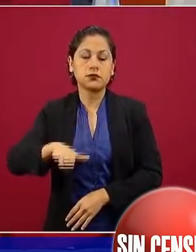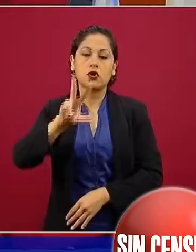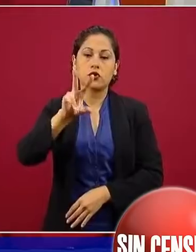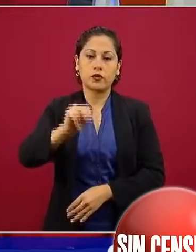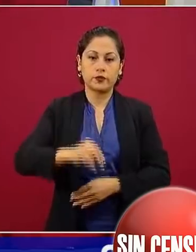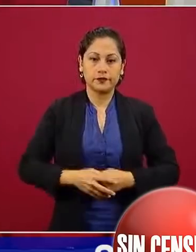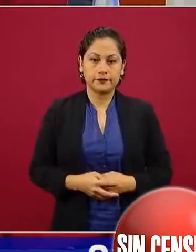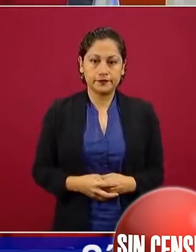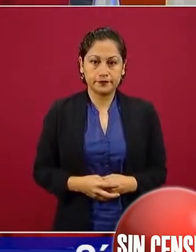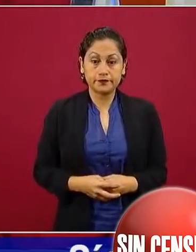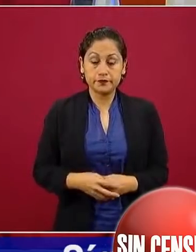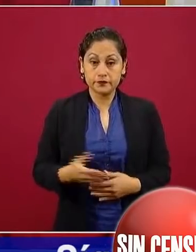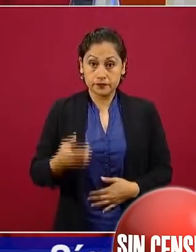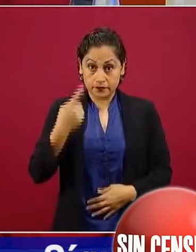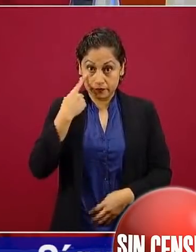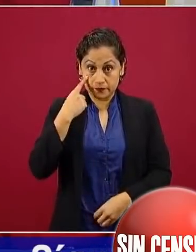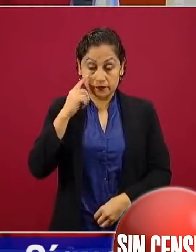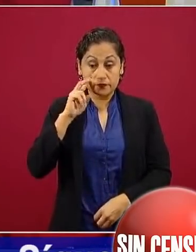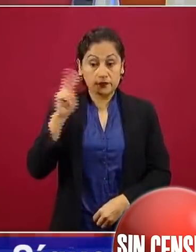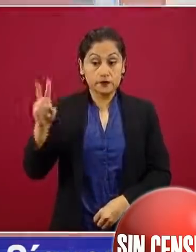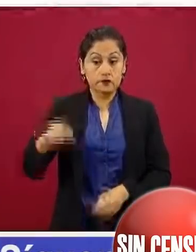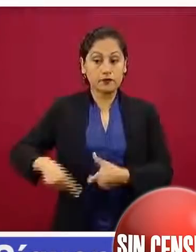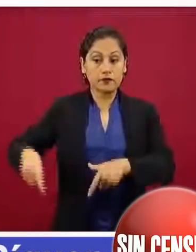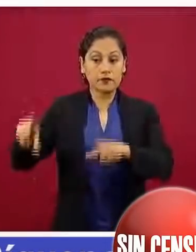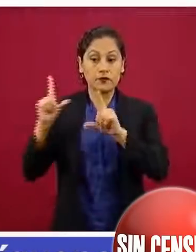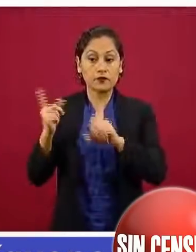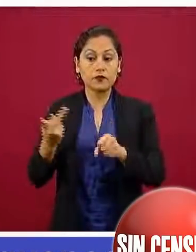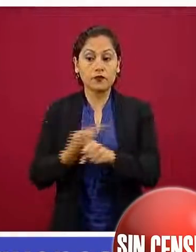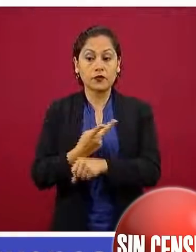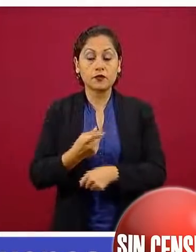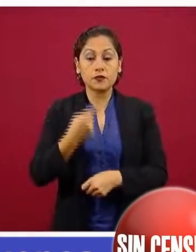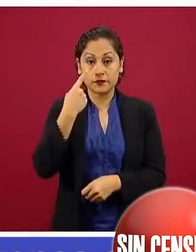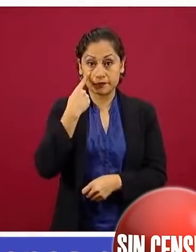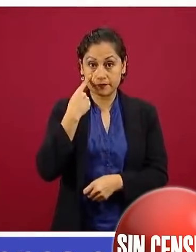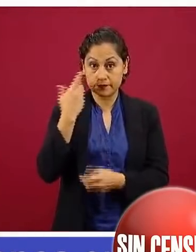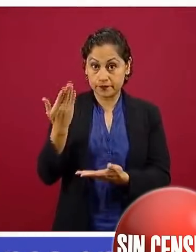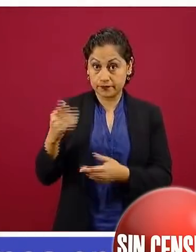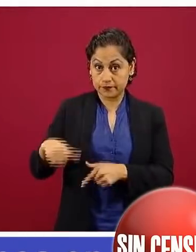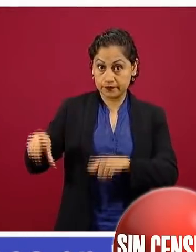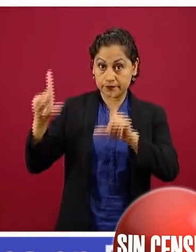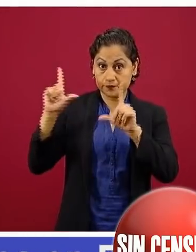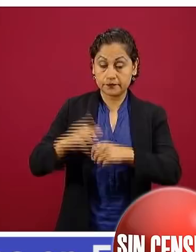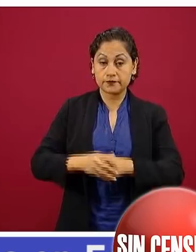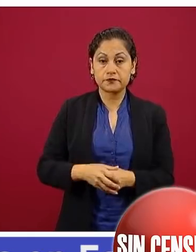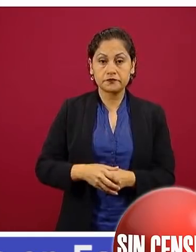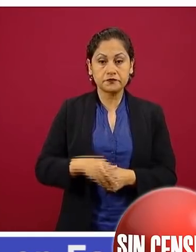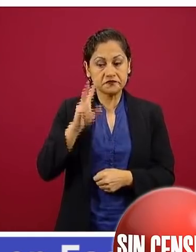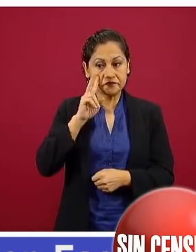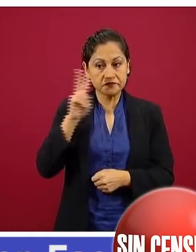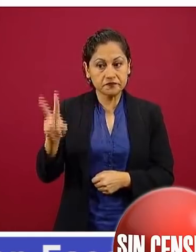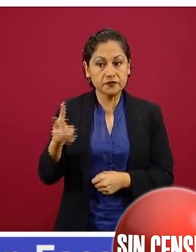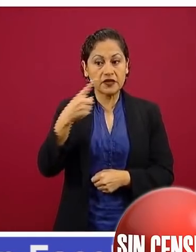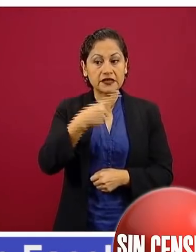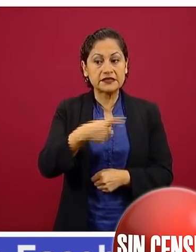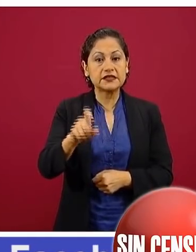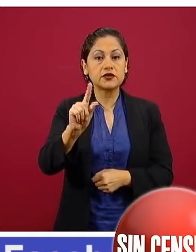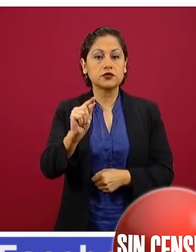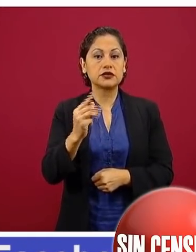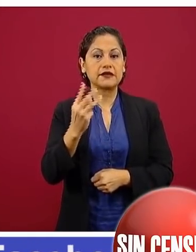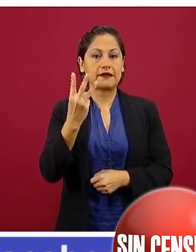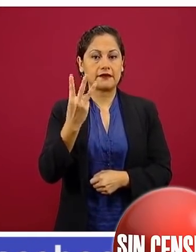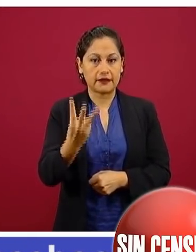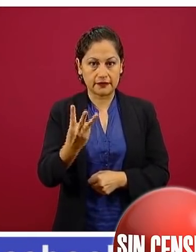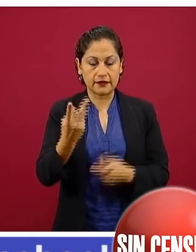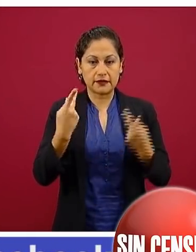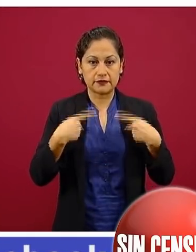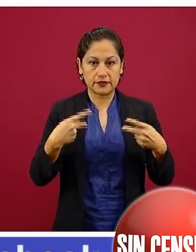ver algunas estadísticas. En la siguiente diapositiva vemos que casi 173 personas por cada